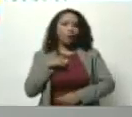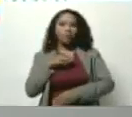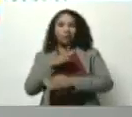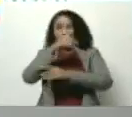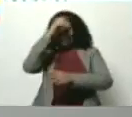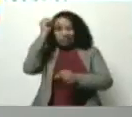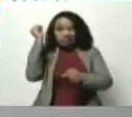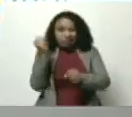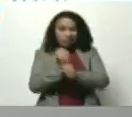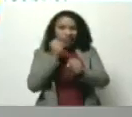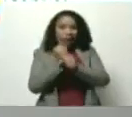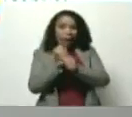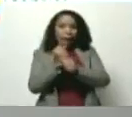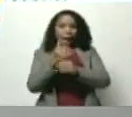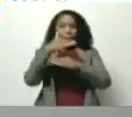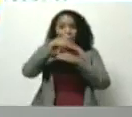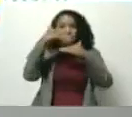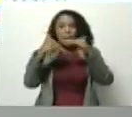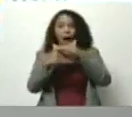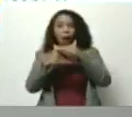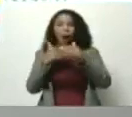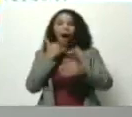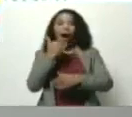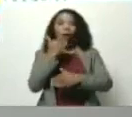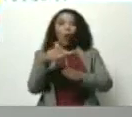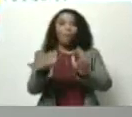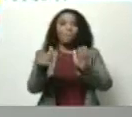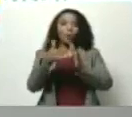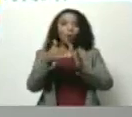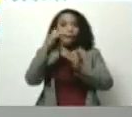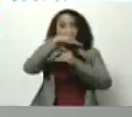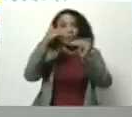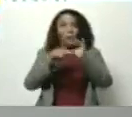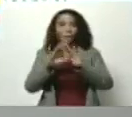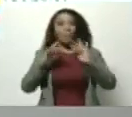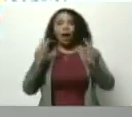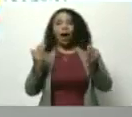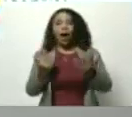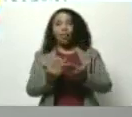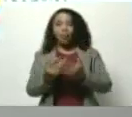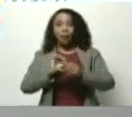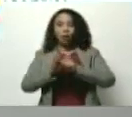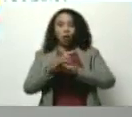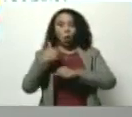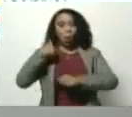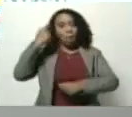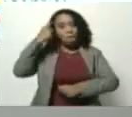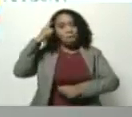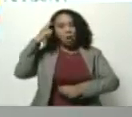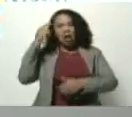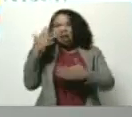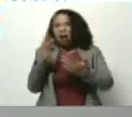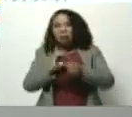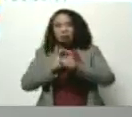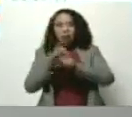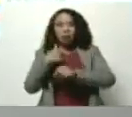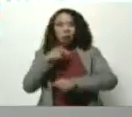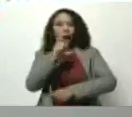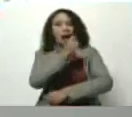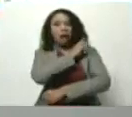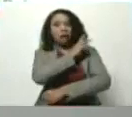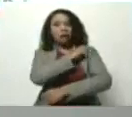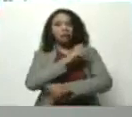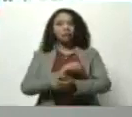bajo sanciones nunca tuve que trabajar bajo la pandemia del cob y por supuesto no sabía que era el hobbit cuando yo era gerente